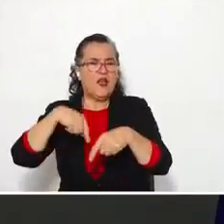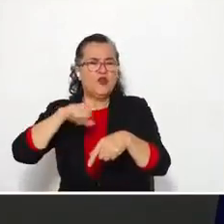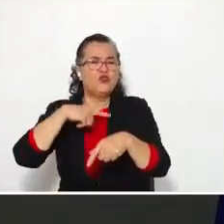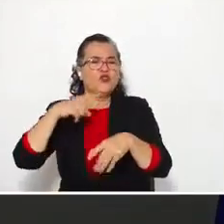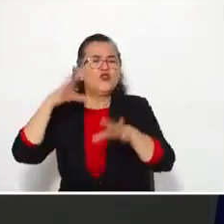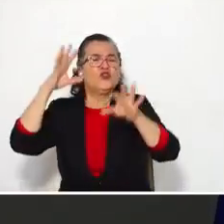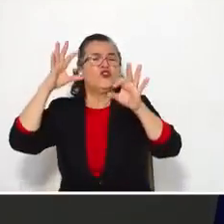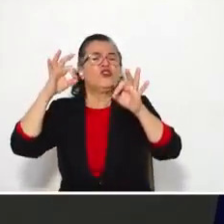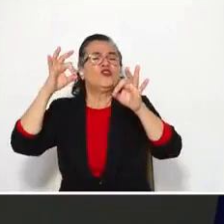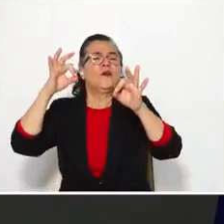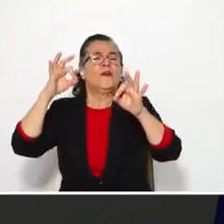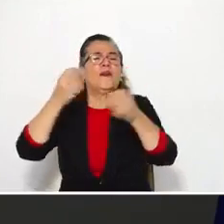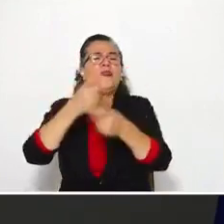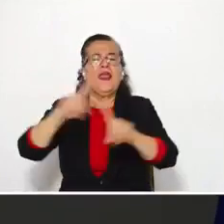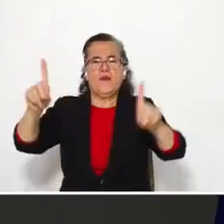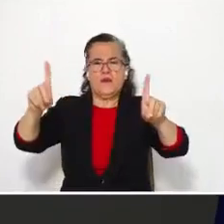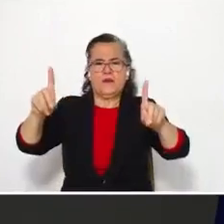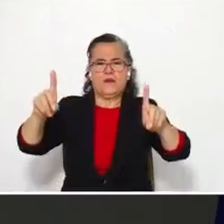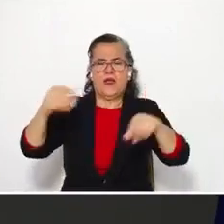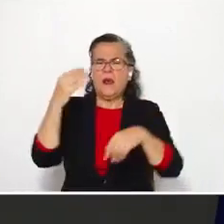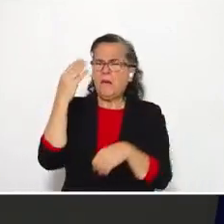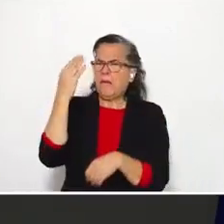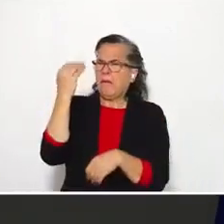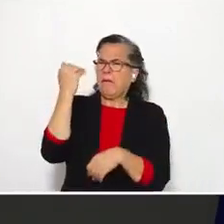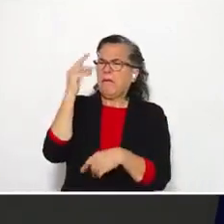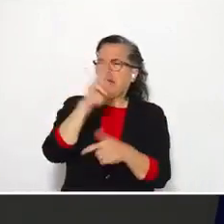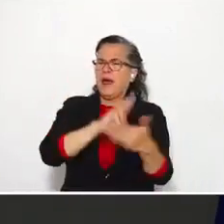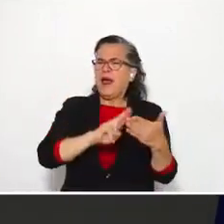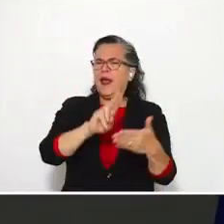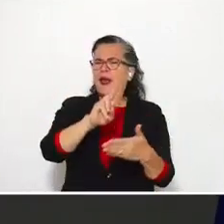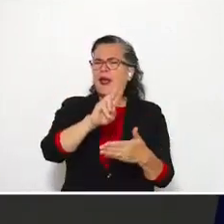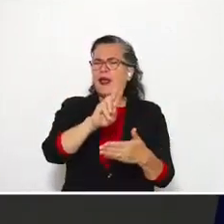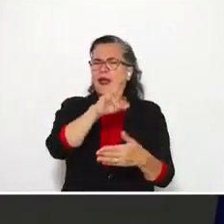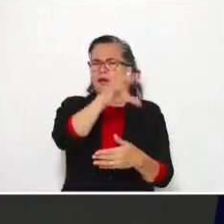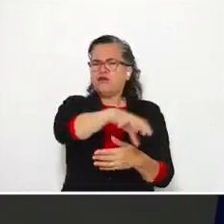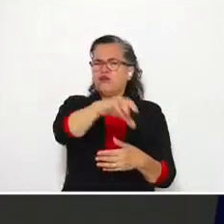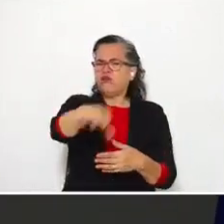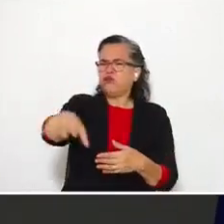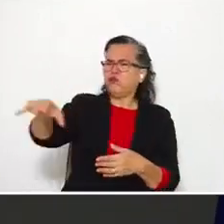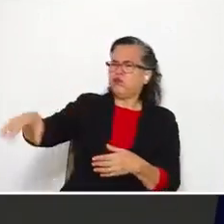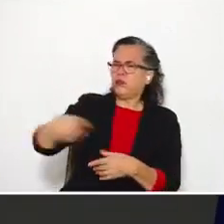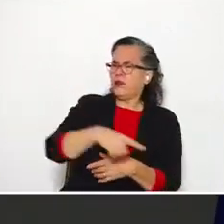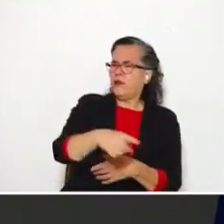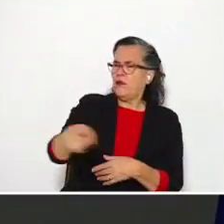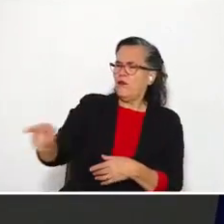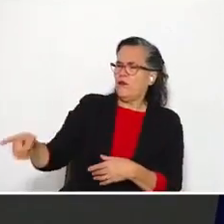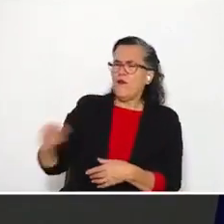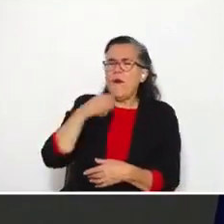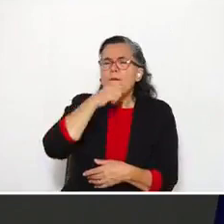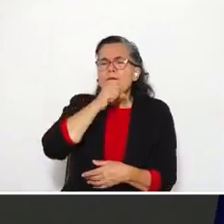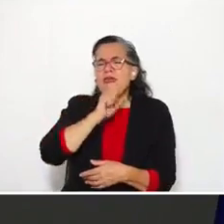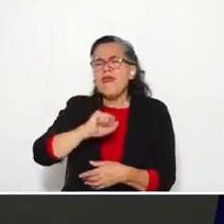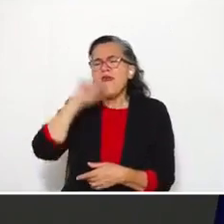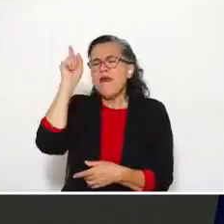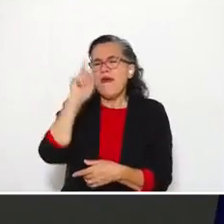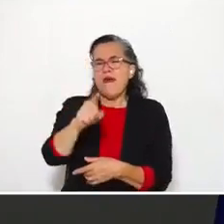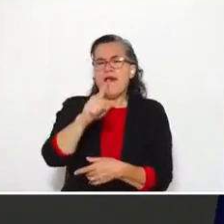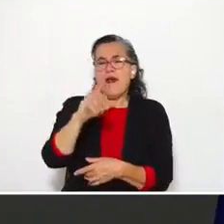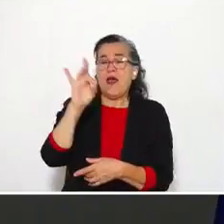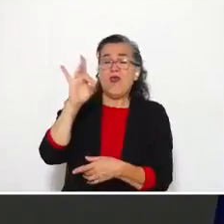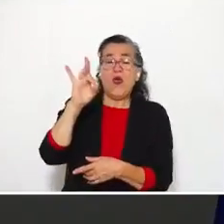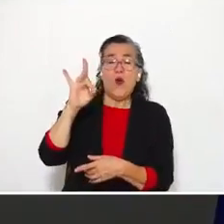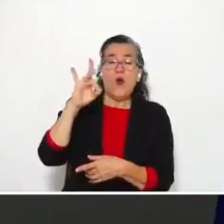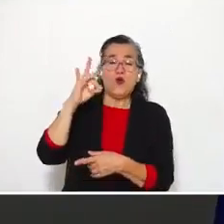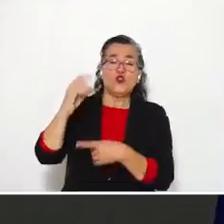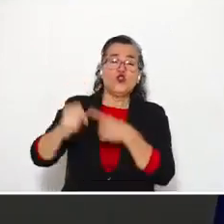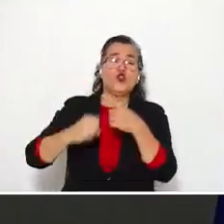democrático. ¿Para qué universidades? Es una pregunta vieja de 8 siglos, ni